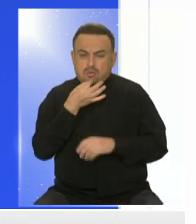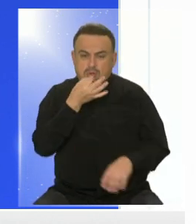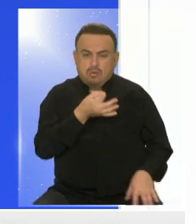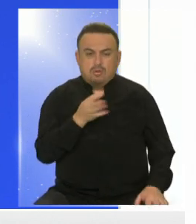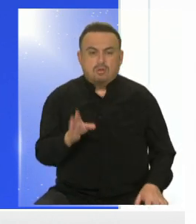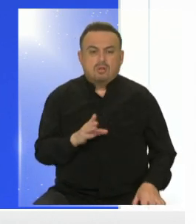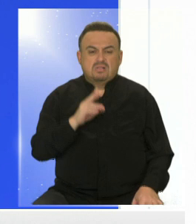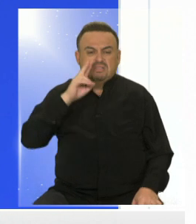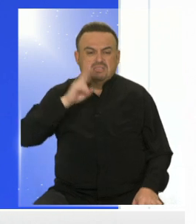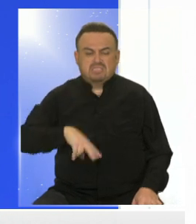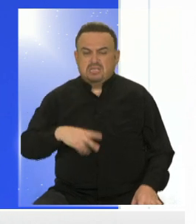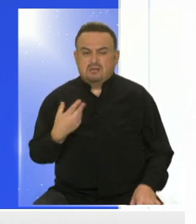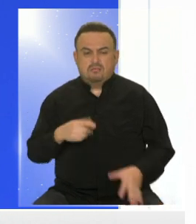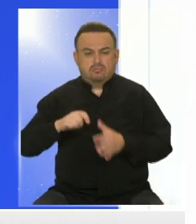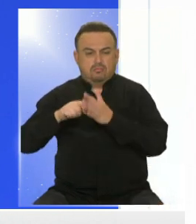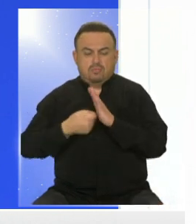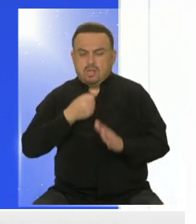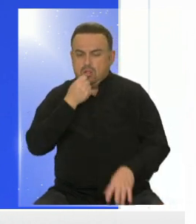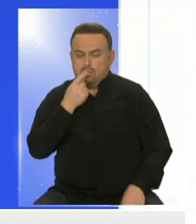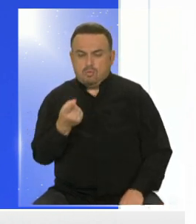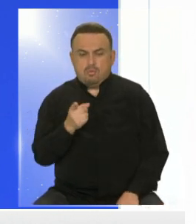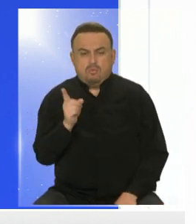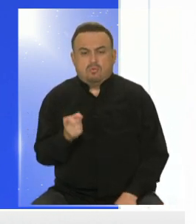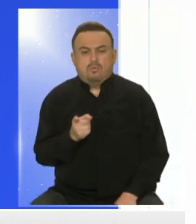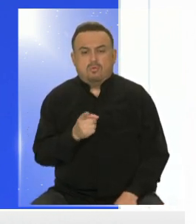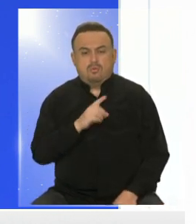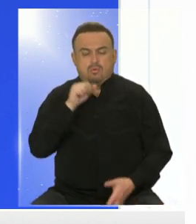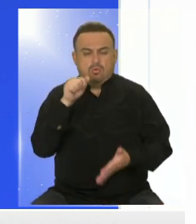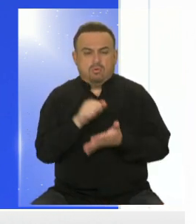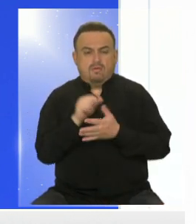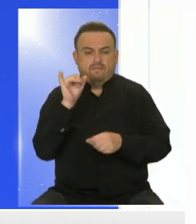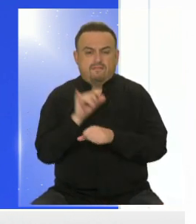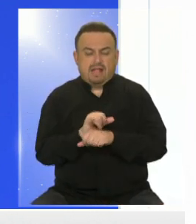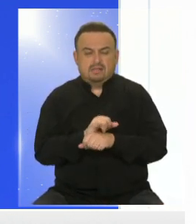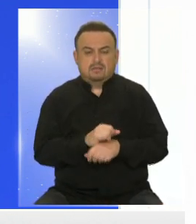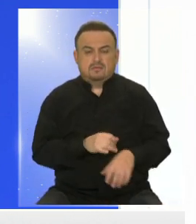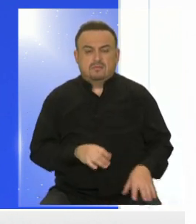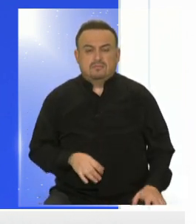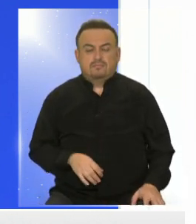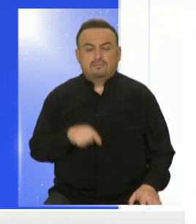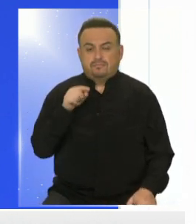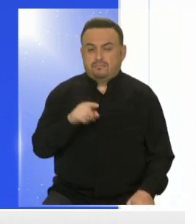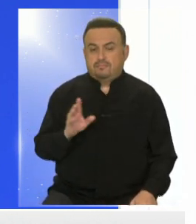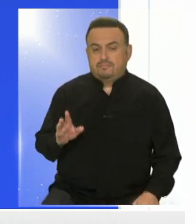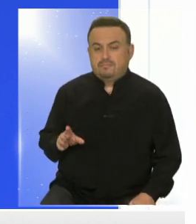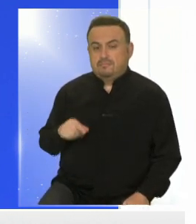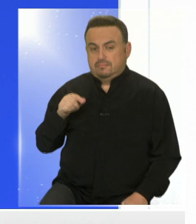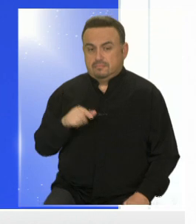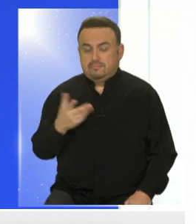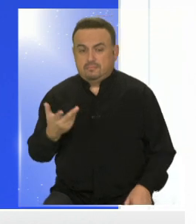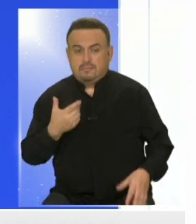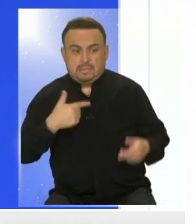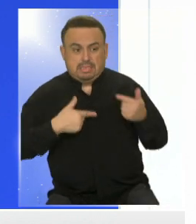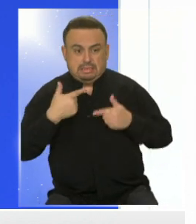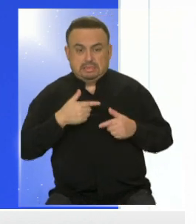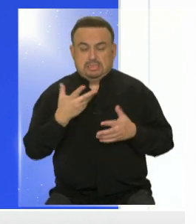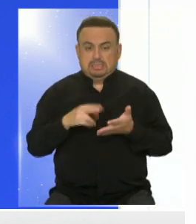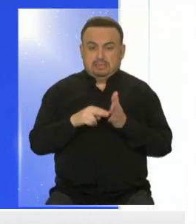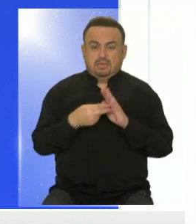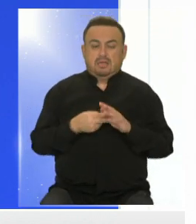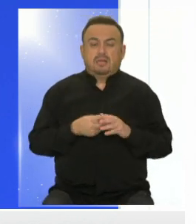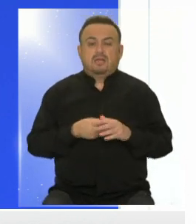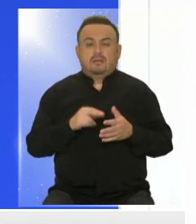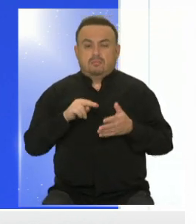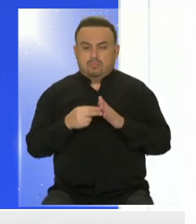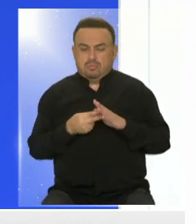como sin fundamento y lo acusara de hacer reclamos falsos así que es una polémica que continúa